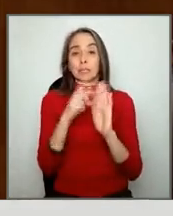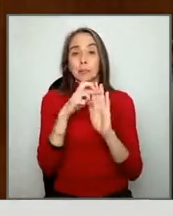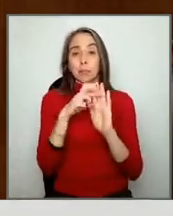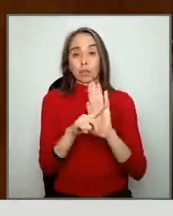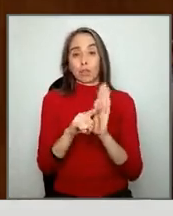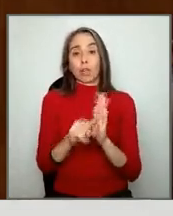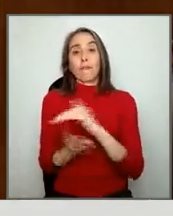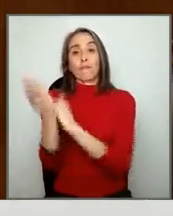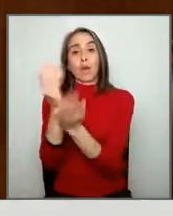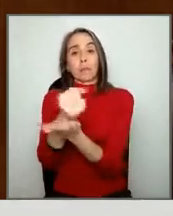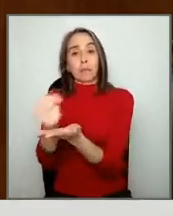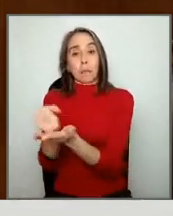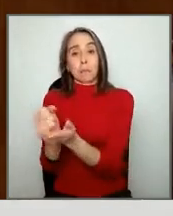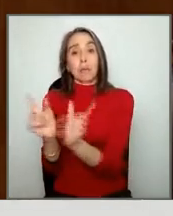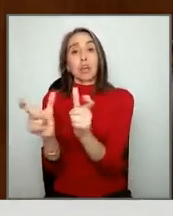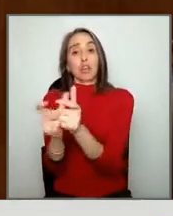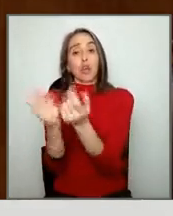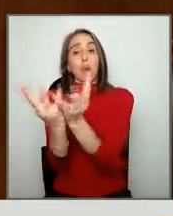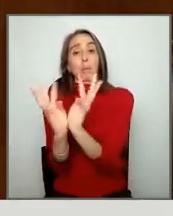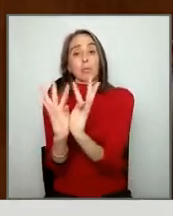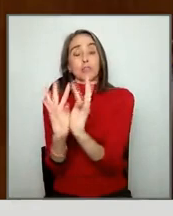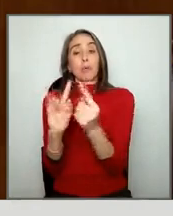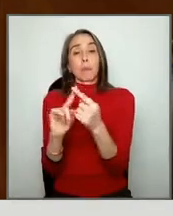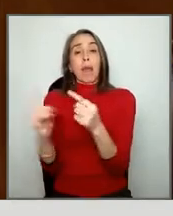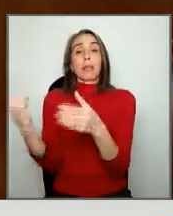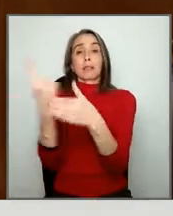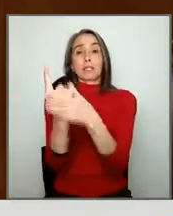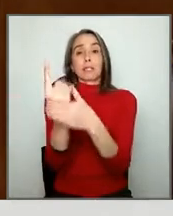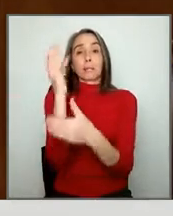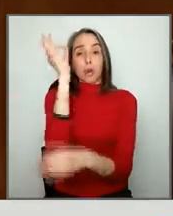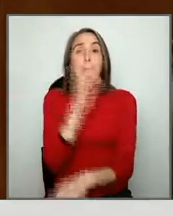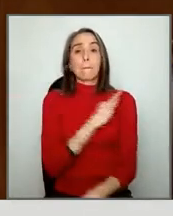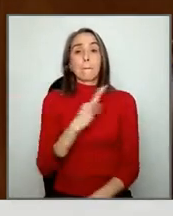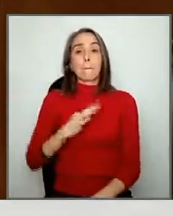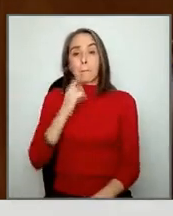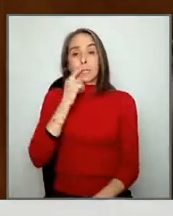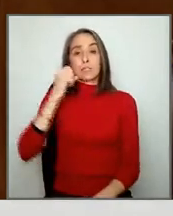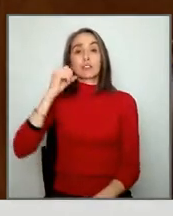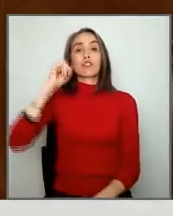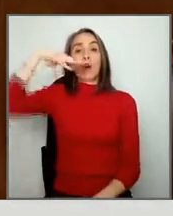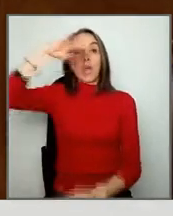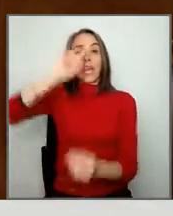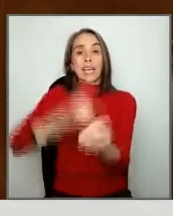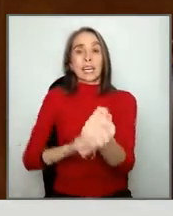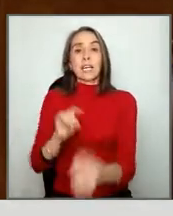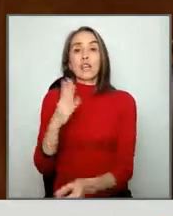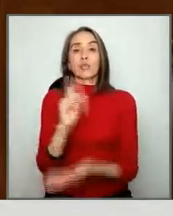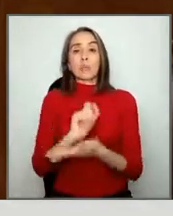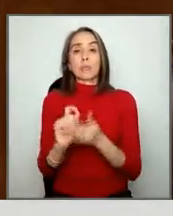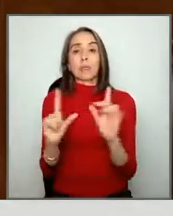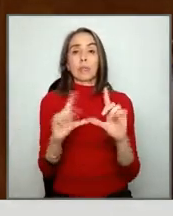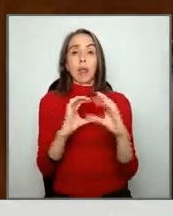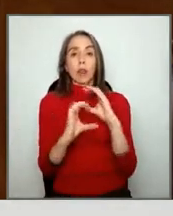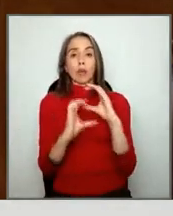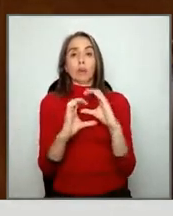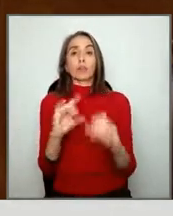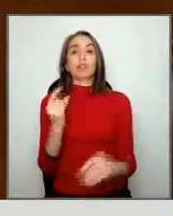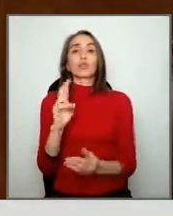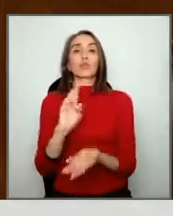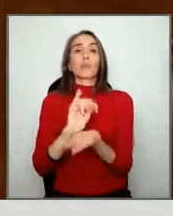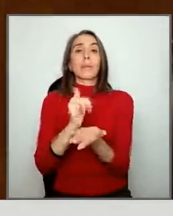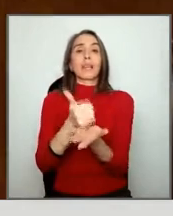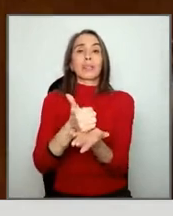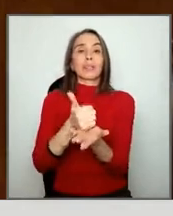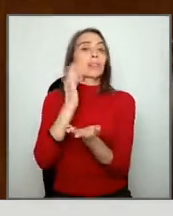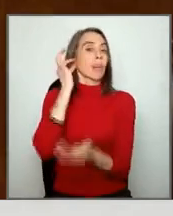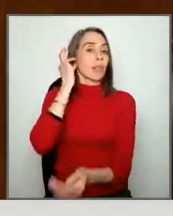contó con la participación del ministro de energía del subsecretario de telecomunicaciones y de la superintendenta de Electricidad y